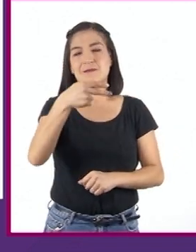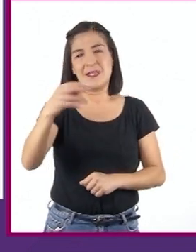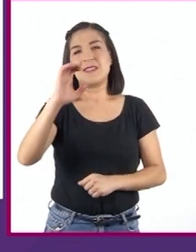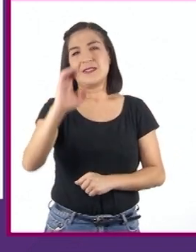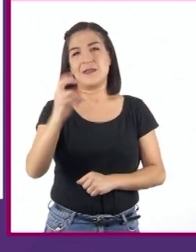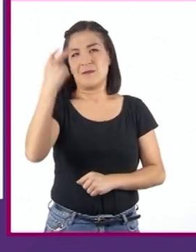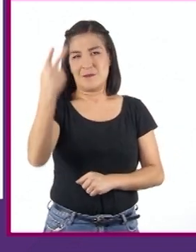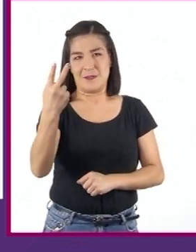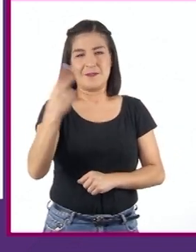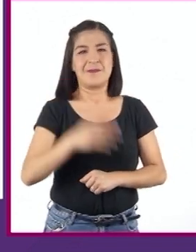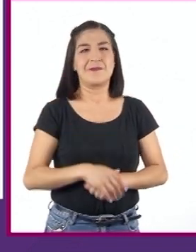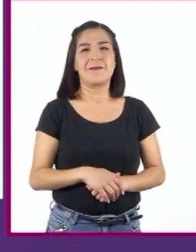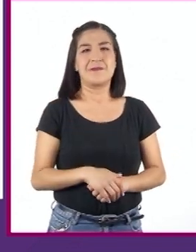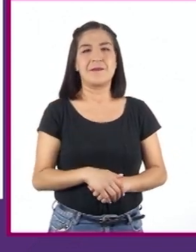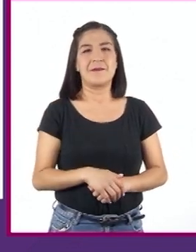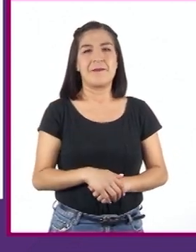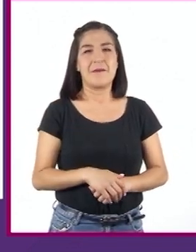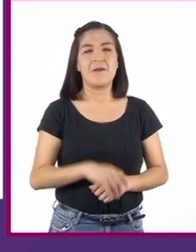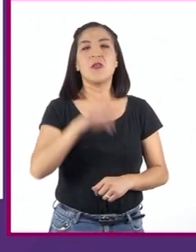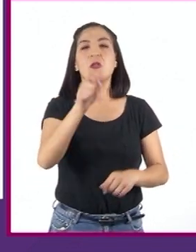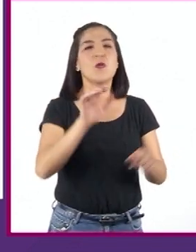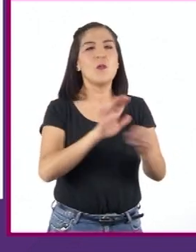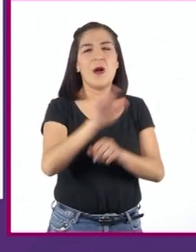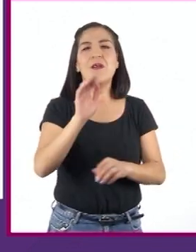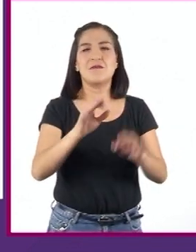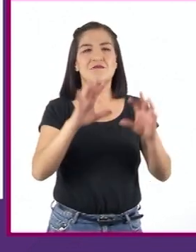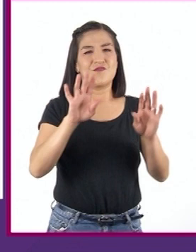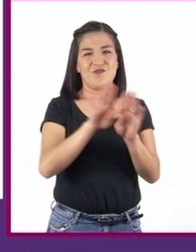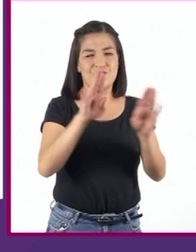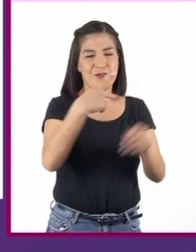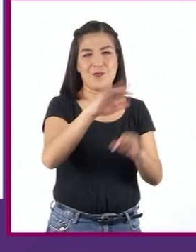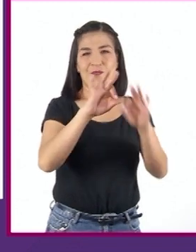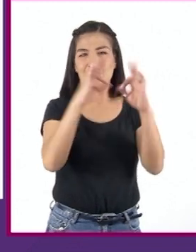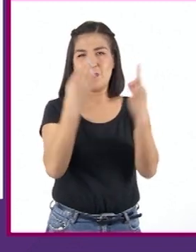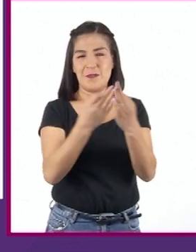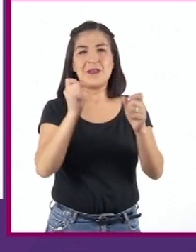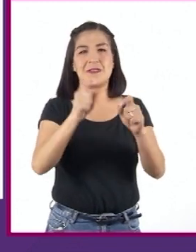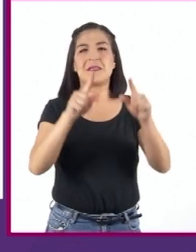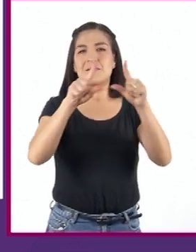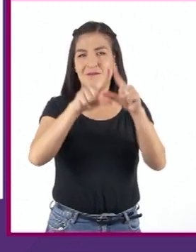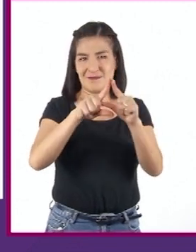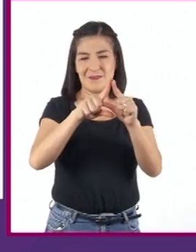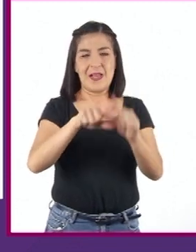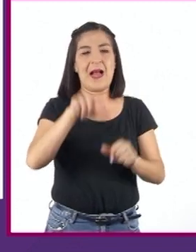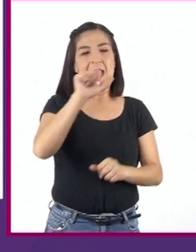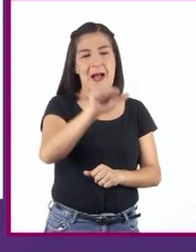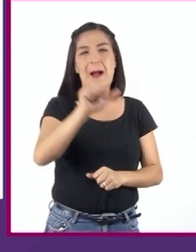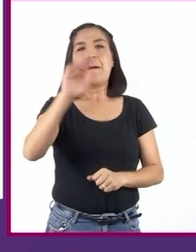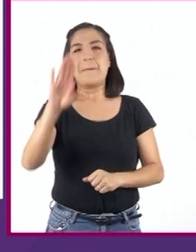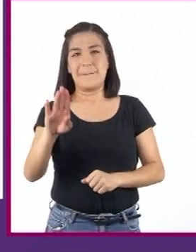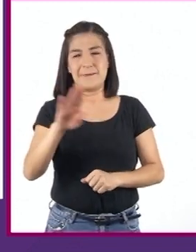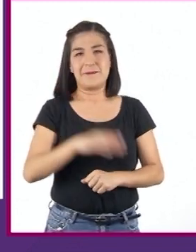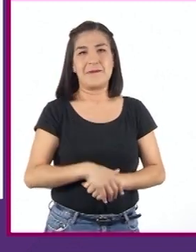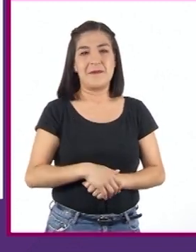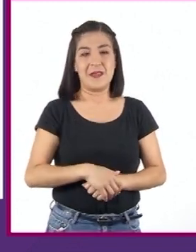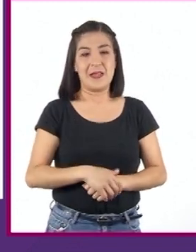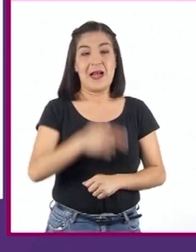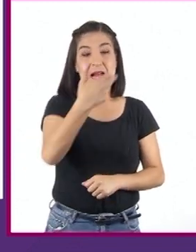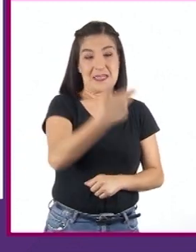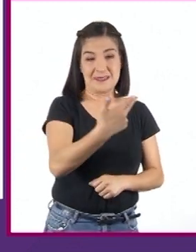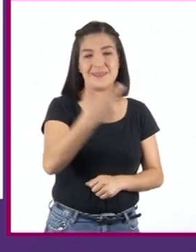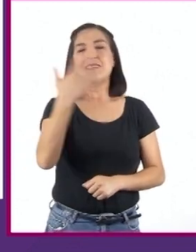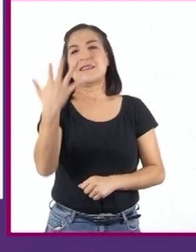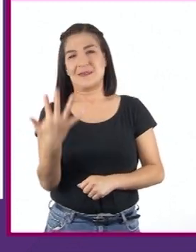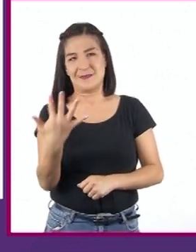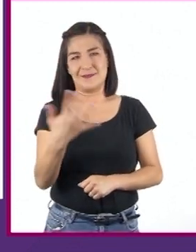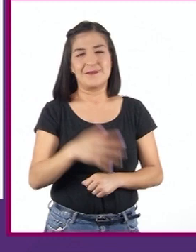cuadrada. Los catetos que forman el ángulo recto son A y B, es decir, h y 5